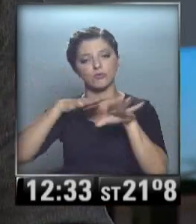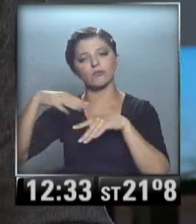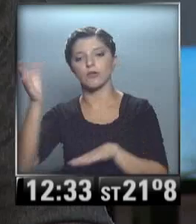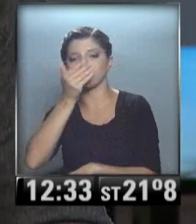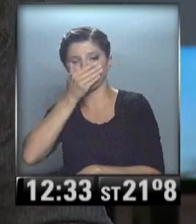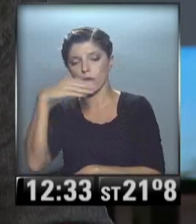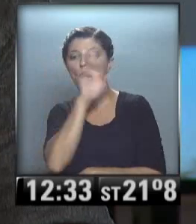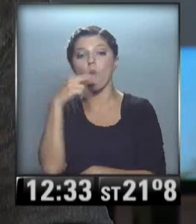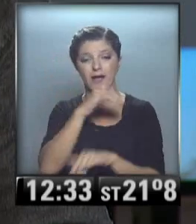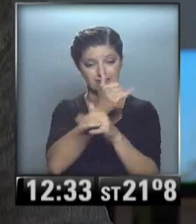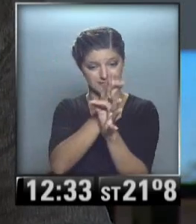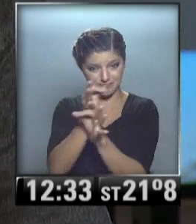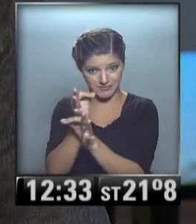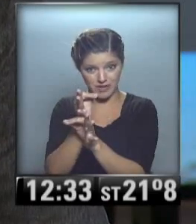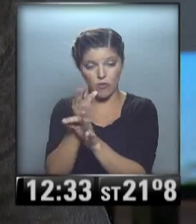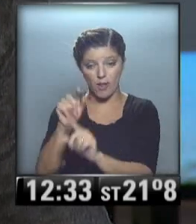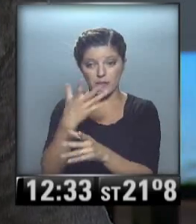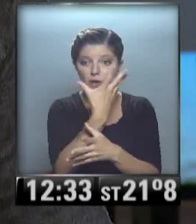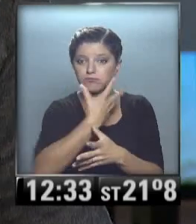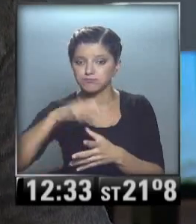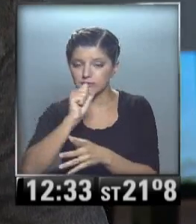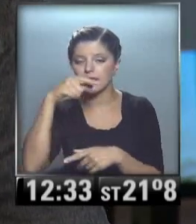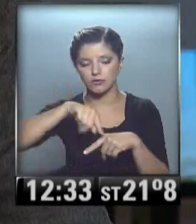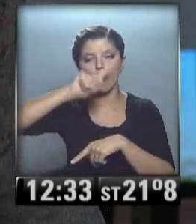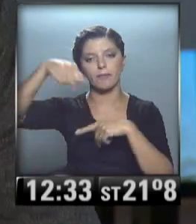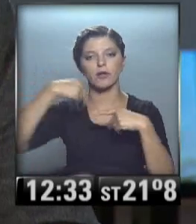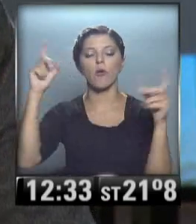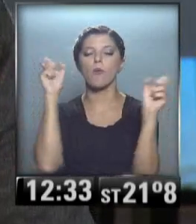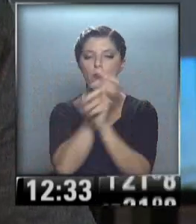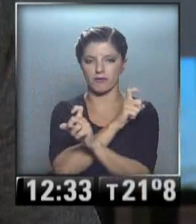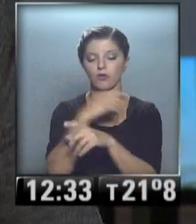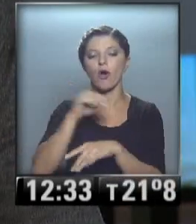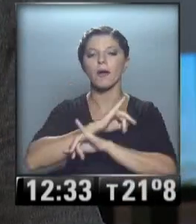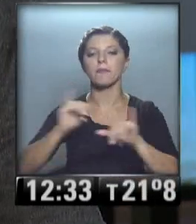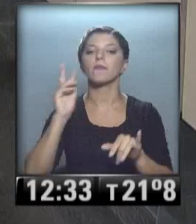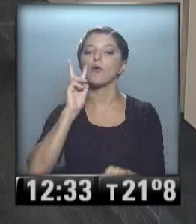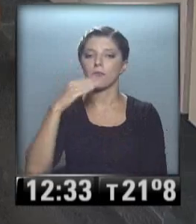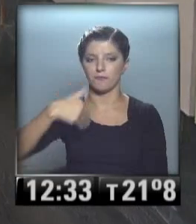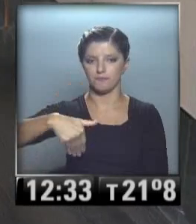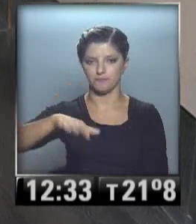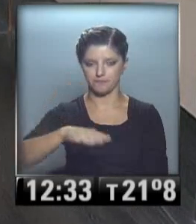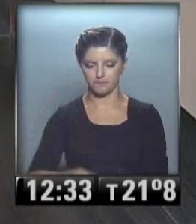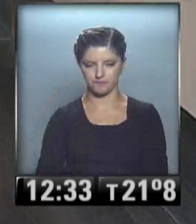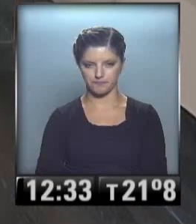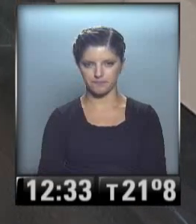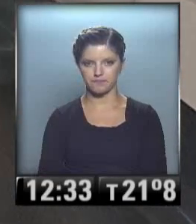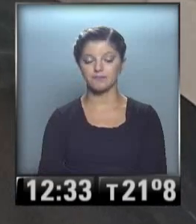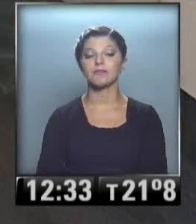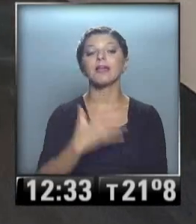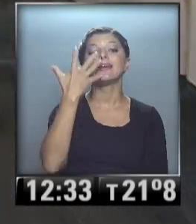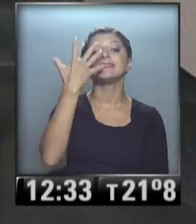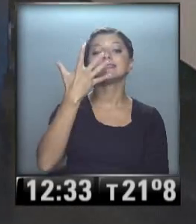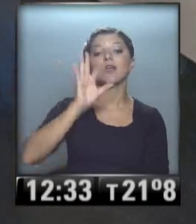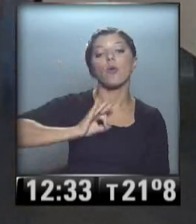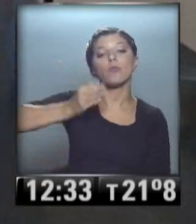niñas de escuela que realmente dejan muchísima preocupación. Así que los invitamos a ver el informe en un ratito. A 5 años